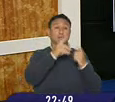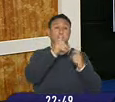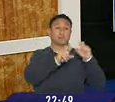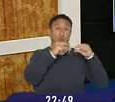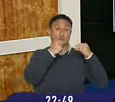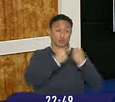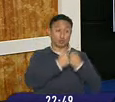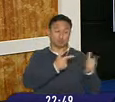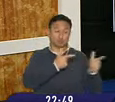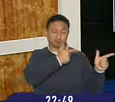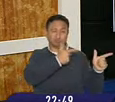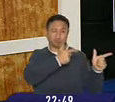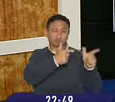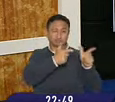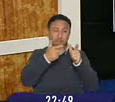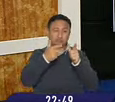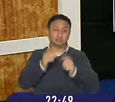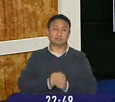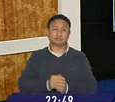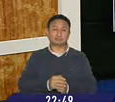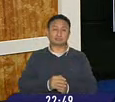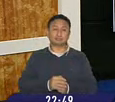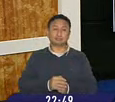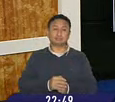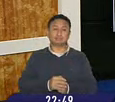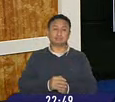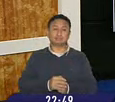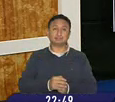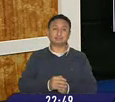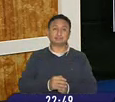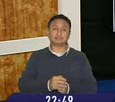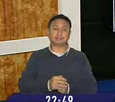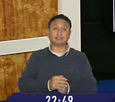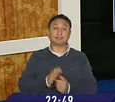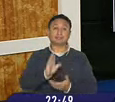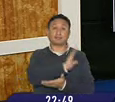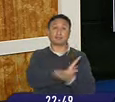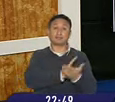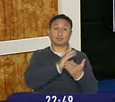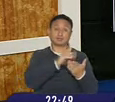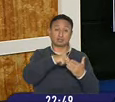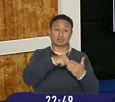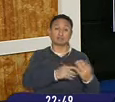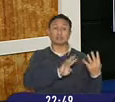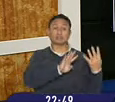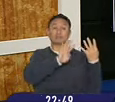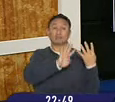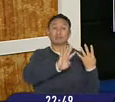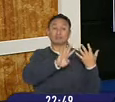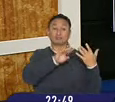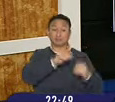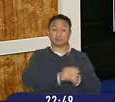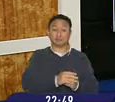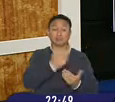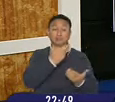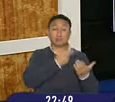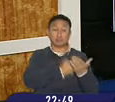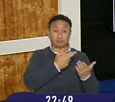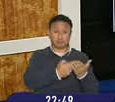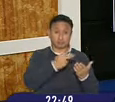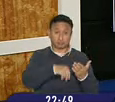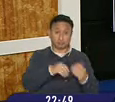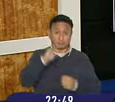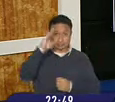una banda criminal durante un enfrentamiento en una favela. Los antisociales se encontraban en una reunión cuando